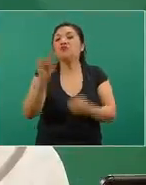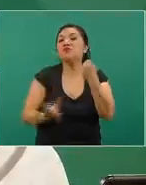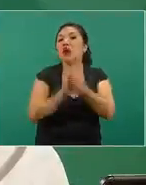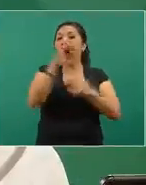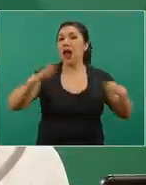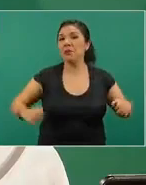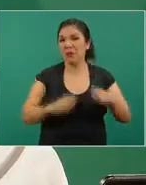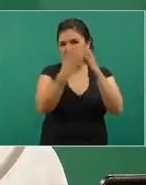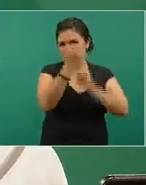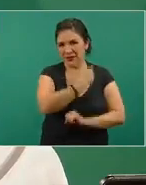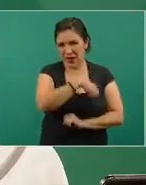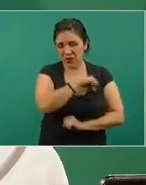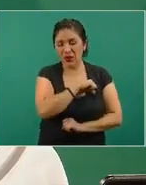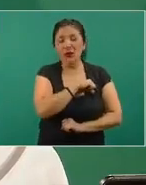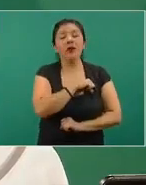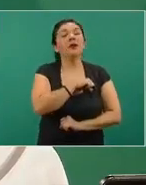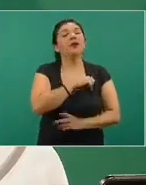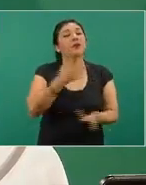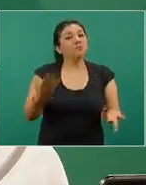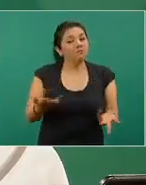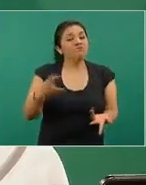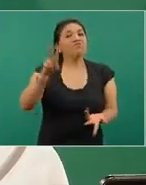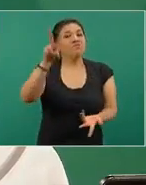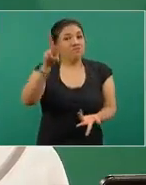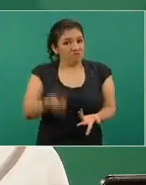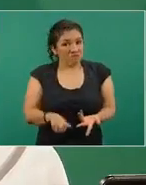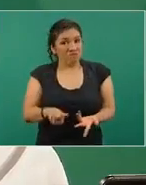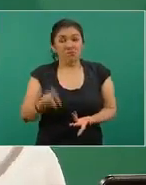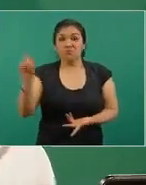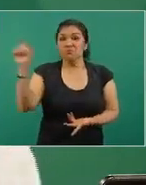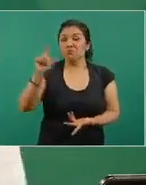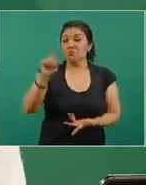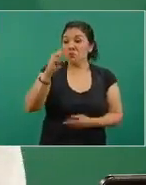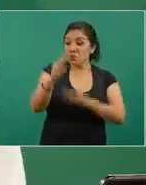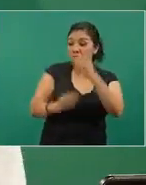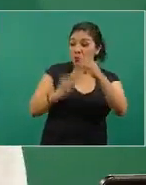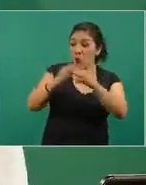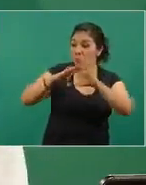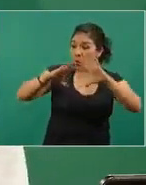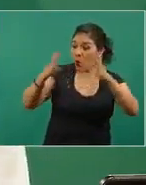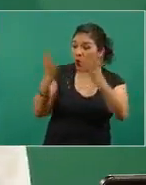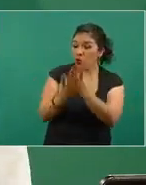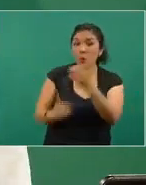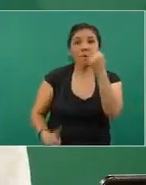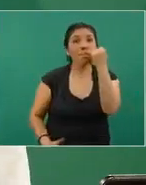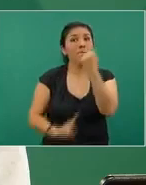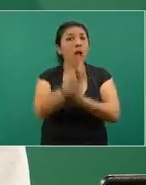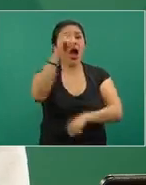salud. Indudablemente, cada vez que el mundo sufre una pandemia,